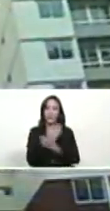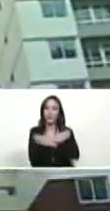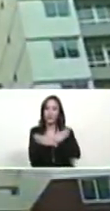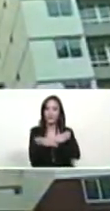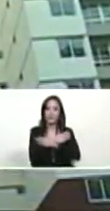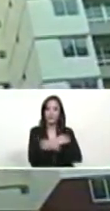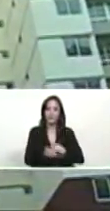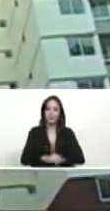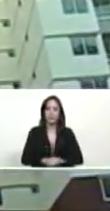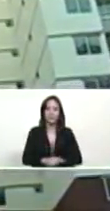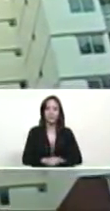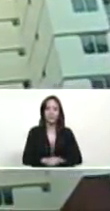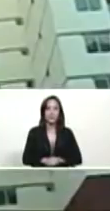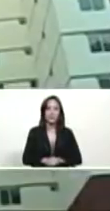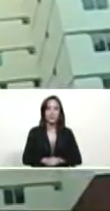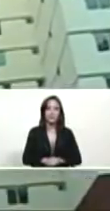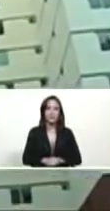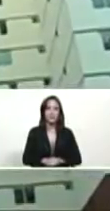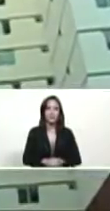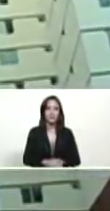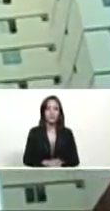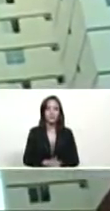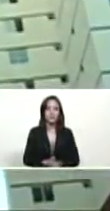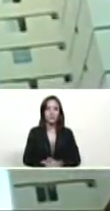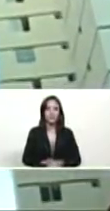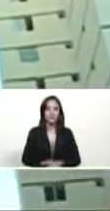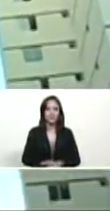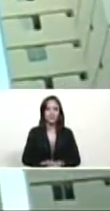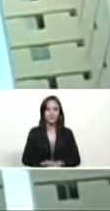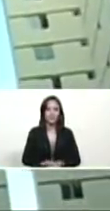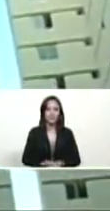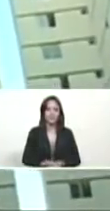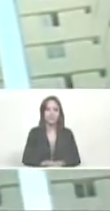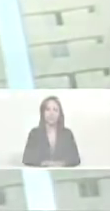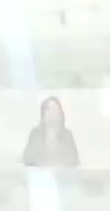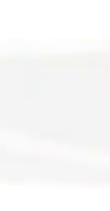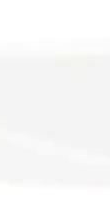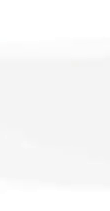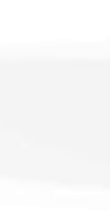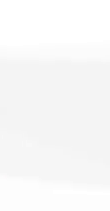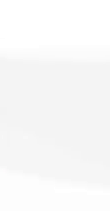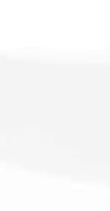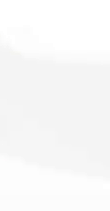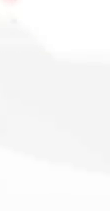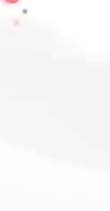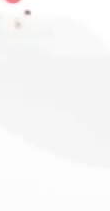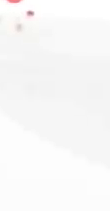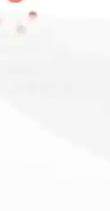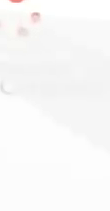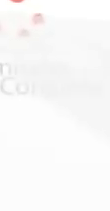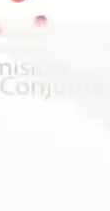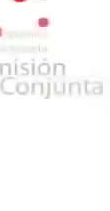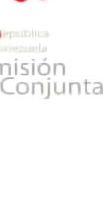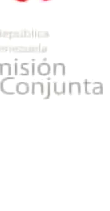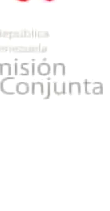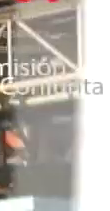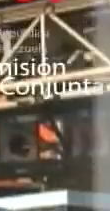¡Felicidades! Soy un negrito fullero orgulloso.